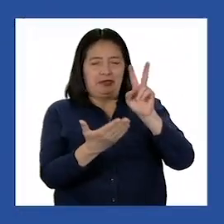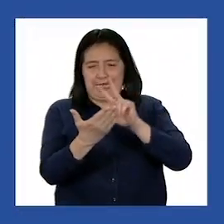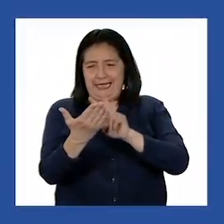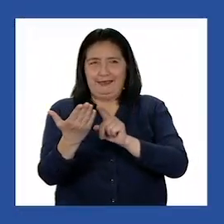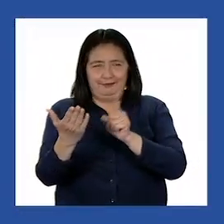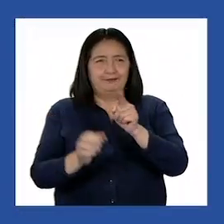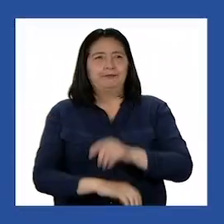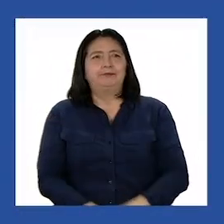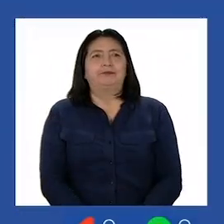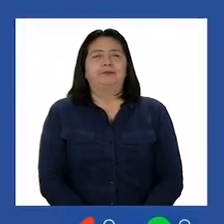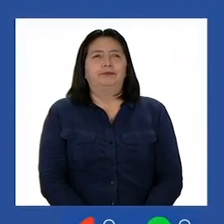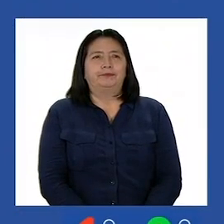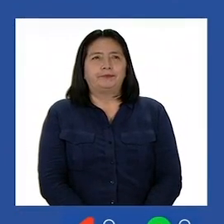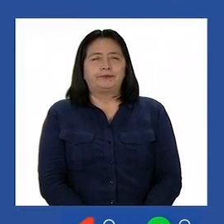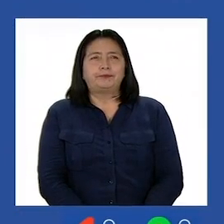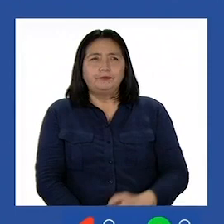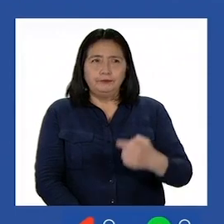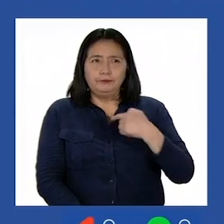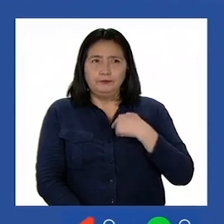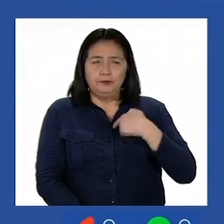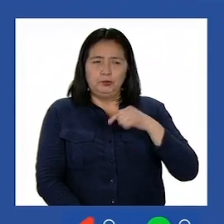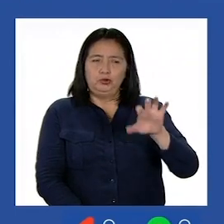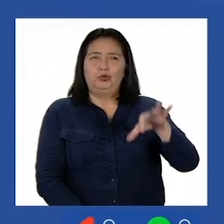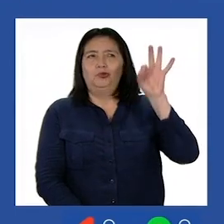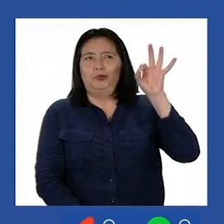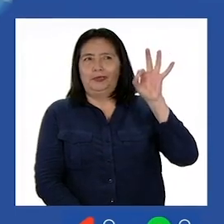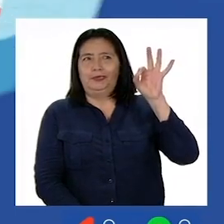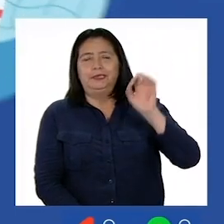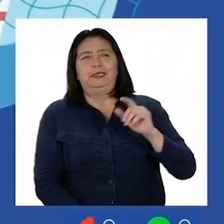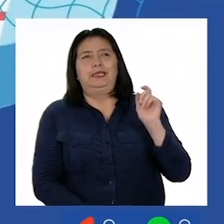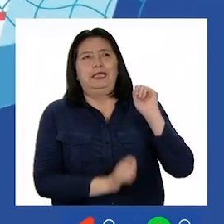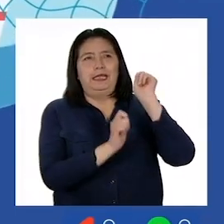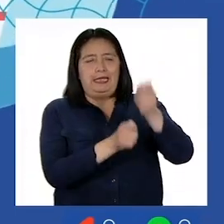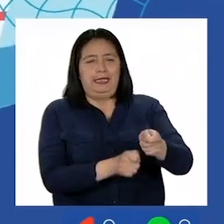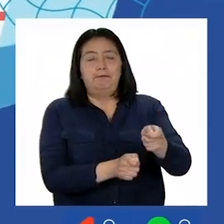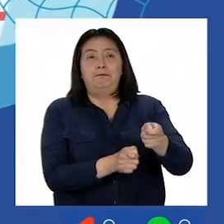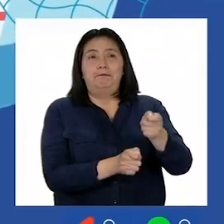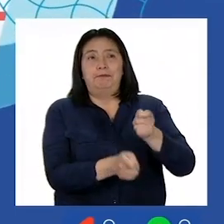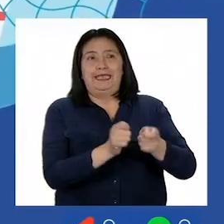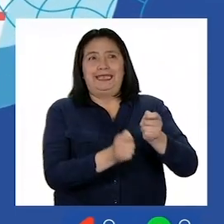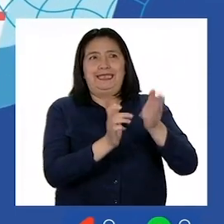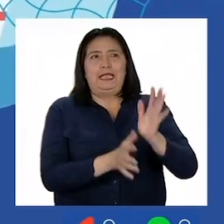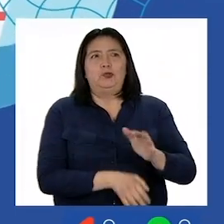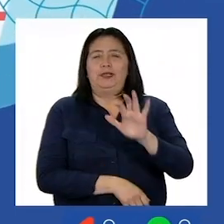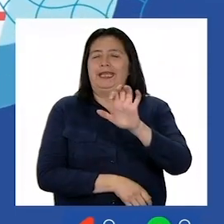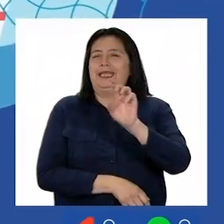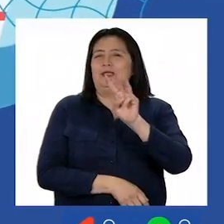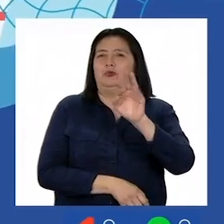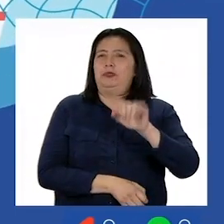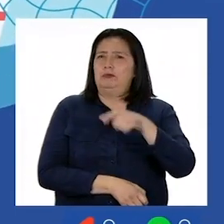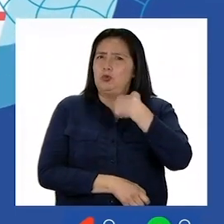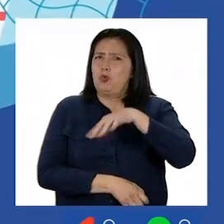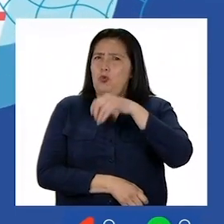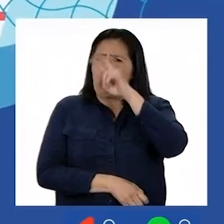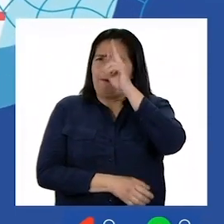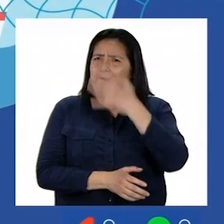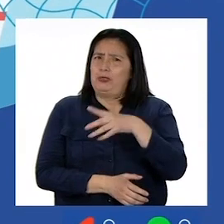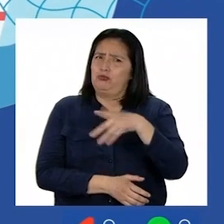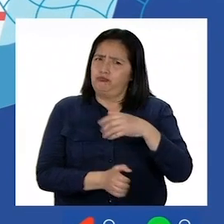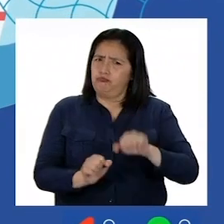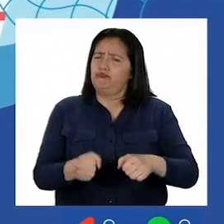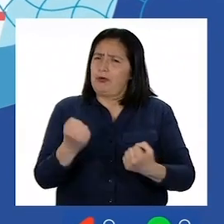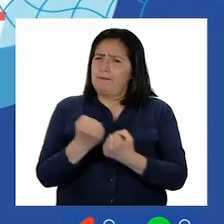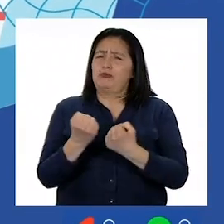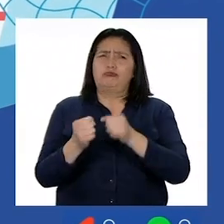escrito. Yo elegí al pescador Edwin por ser un peruano que